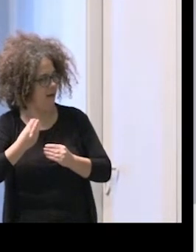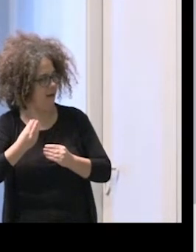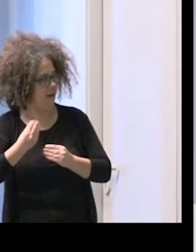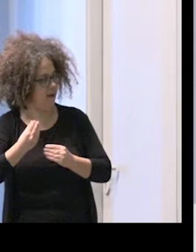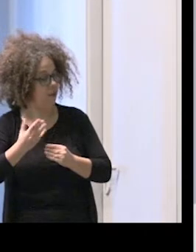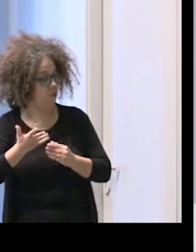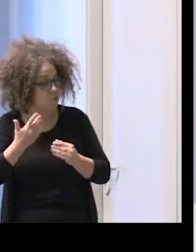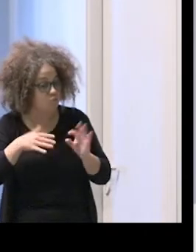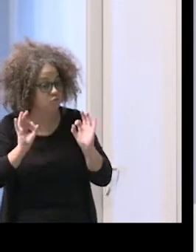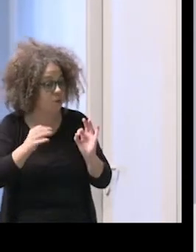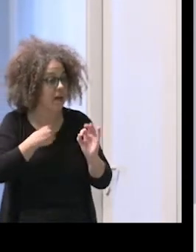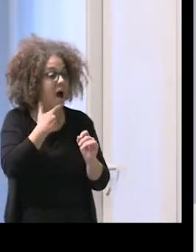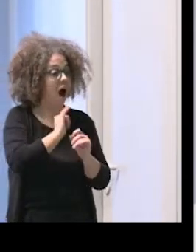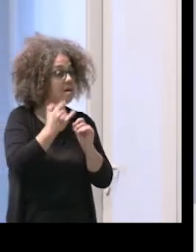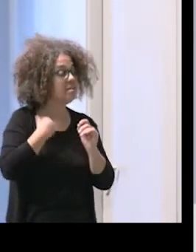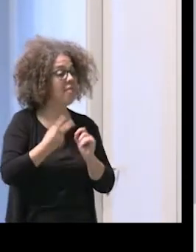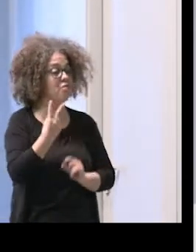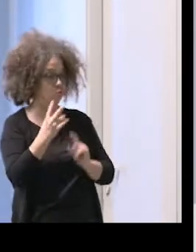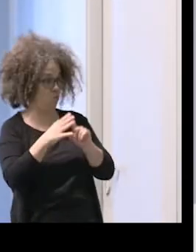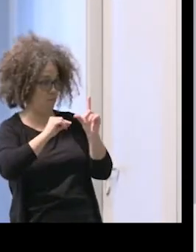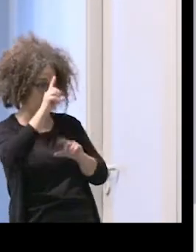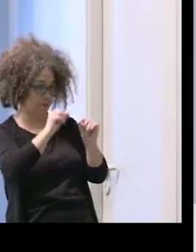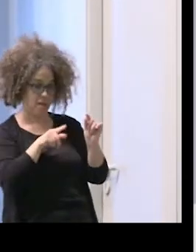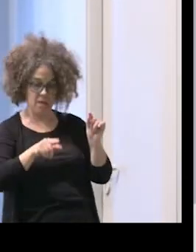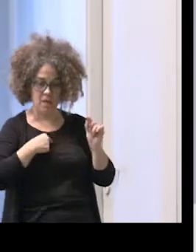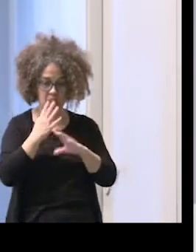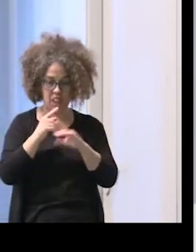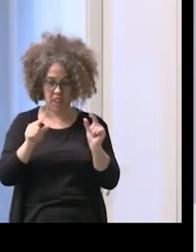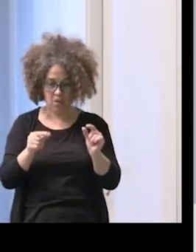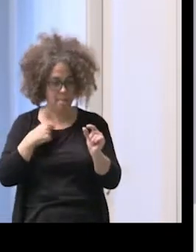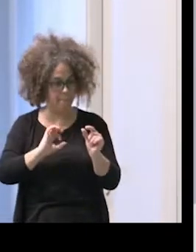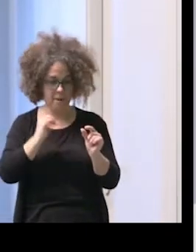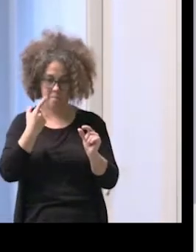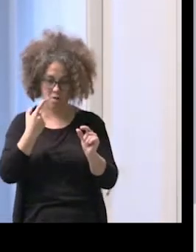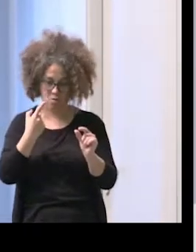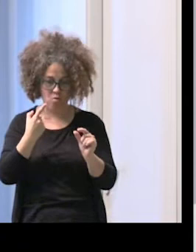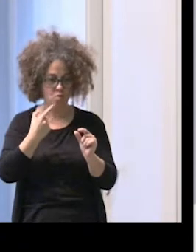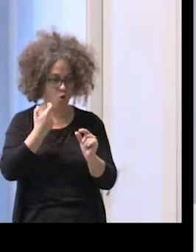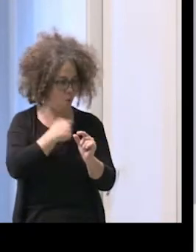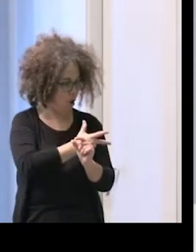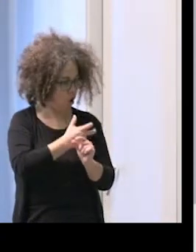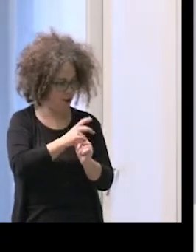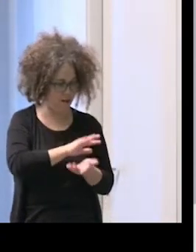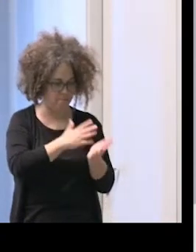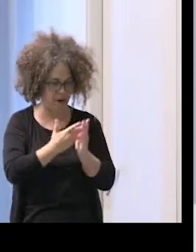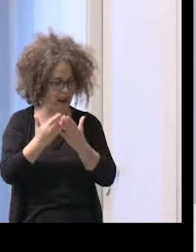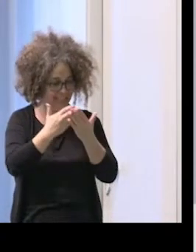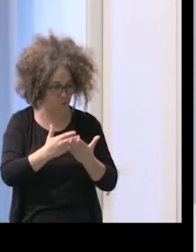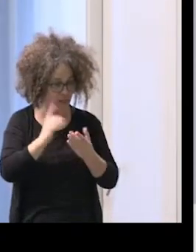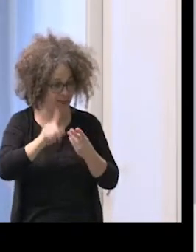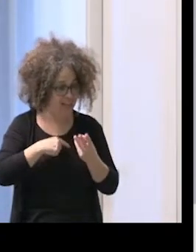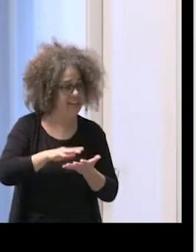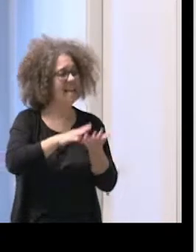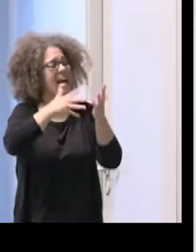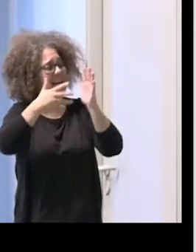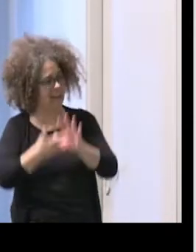Entonces, lo que fue fundamental acá fue aprender cómo expandirlas y después cómo transformarlas en las células producto que queríamos obtener.